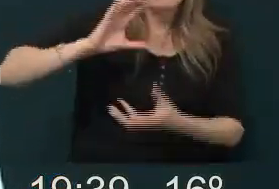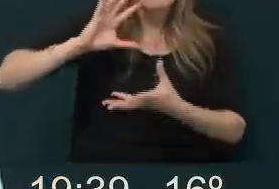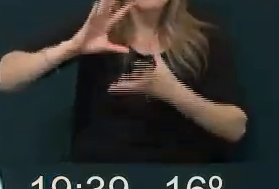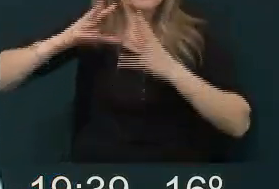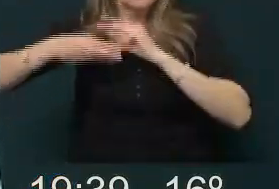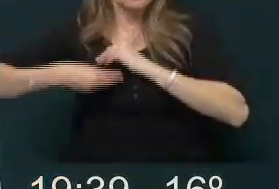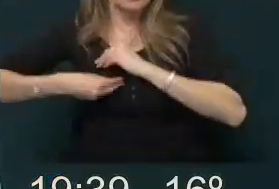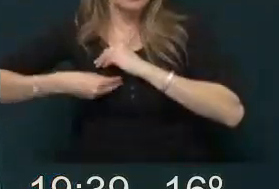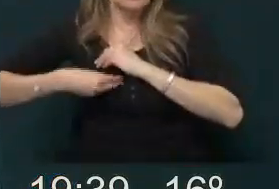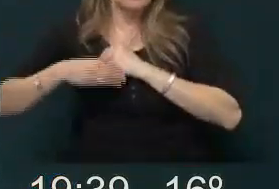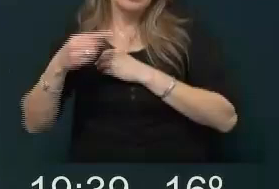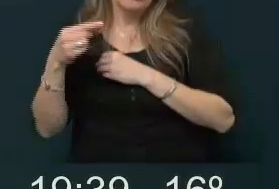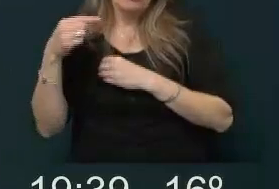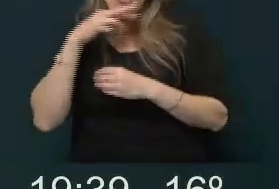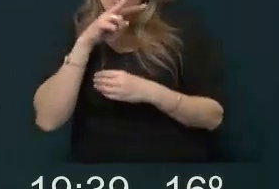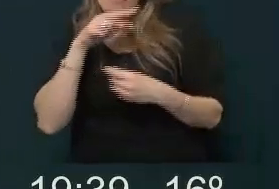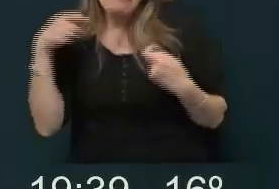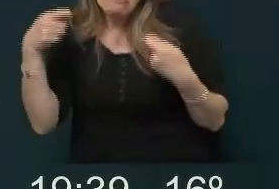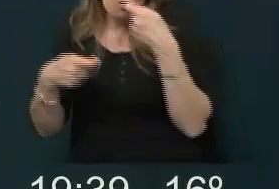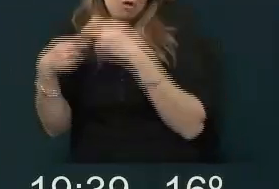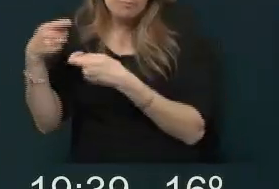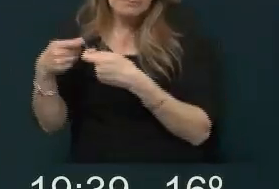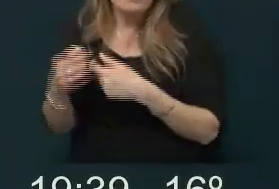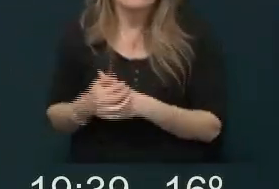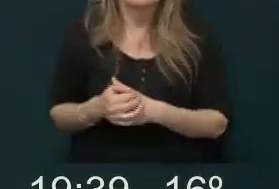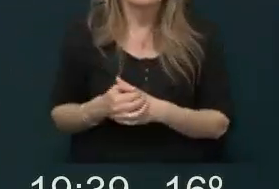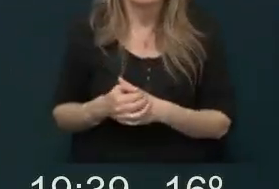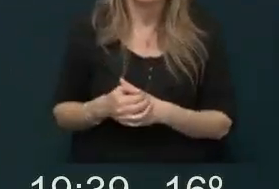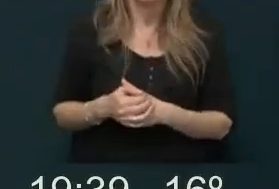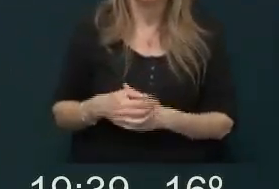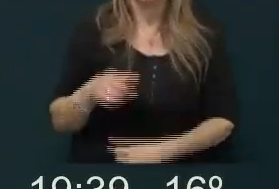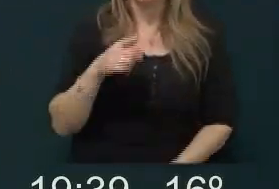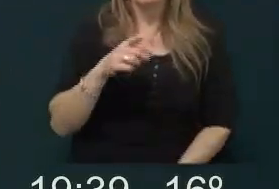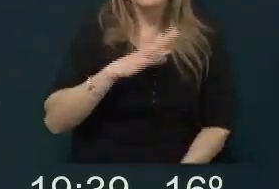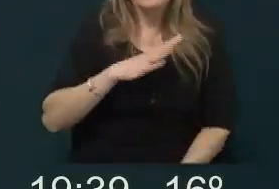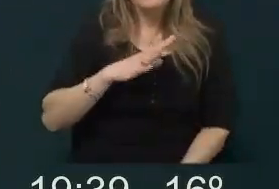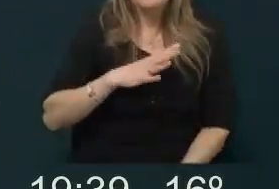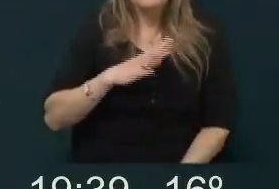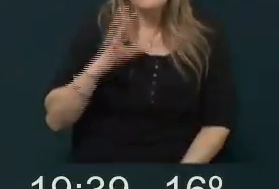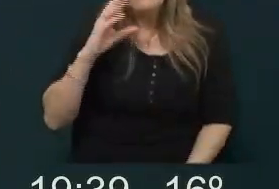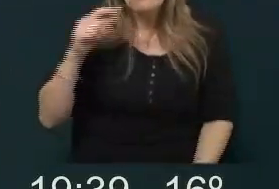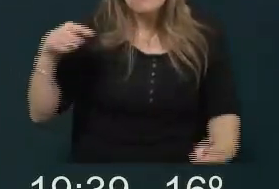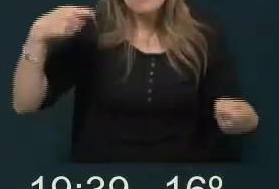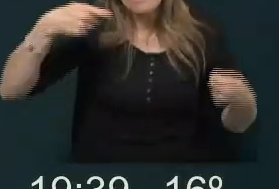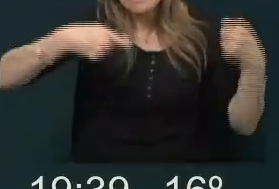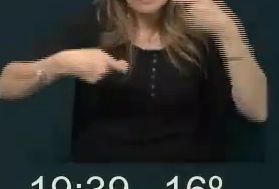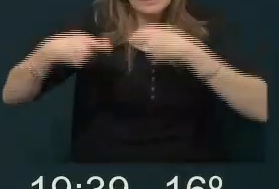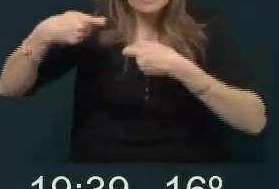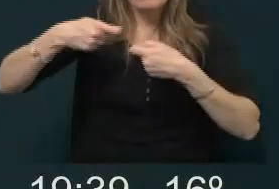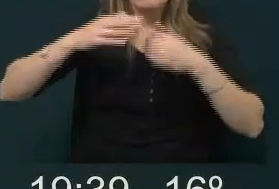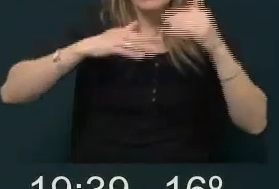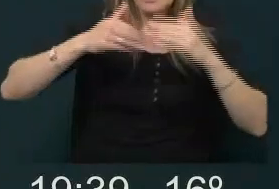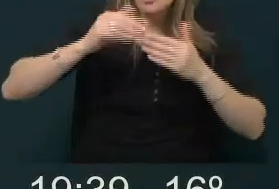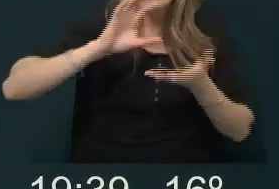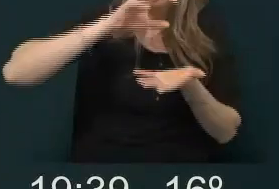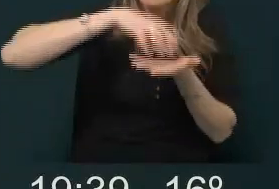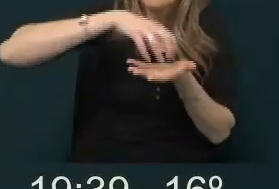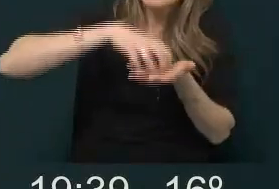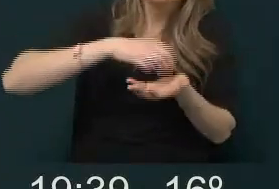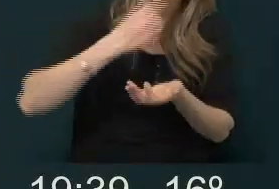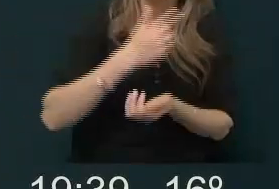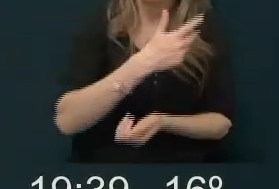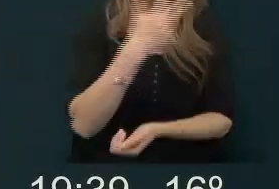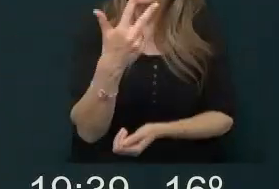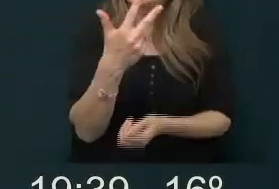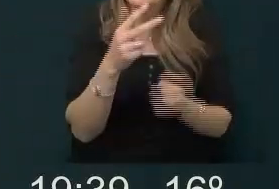transformada o ficcionada. Entonces, bueno, en ese sentido, él construye este espacio, este lugar en el que habla de tres grandes temas que